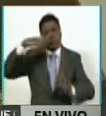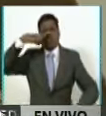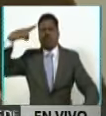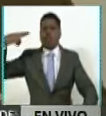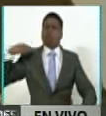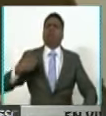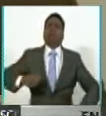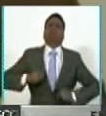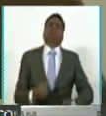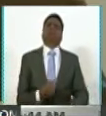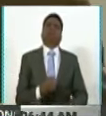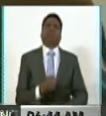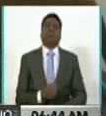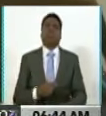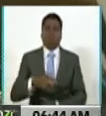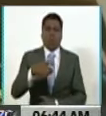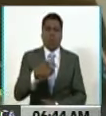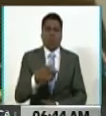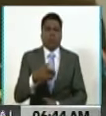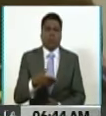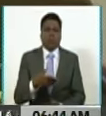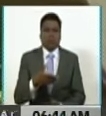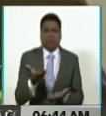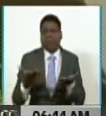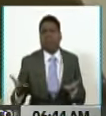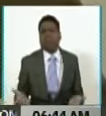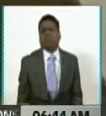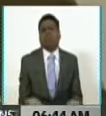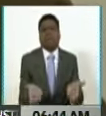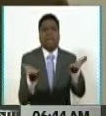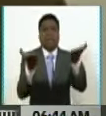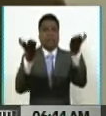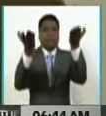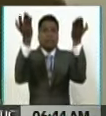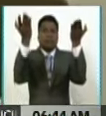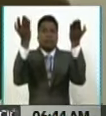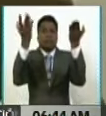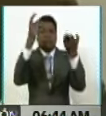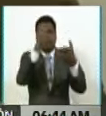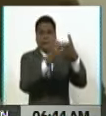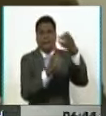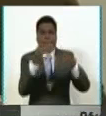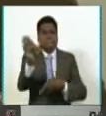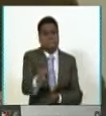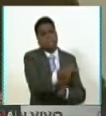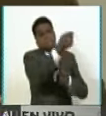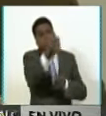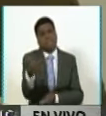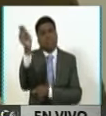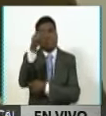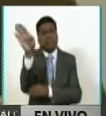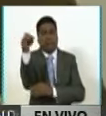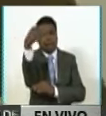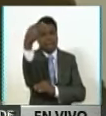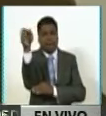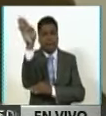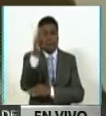y exaltando las banderas libertarias de nuestros libertadores y hoy día de General Zamora, para